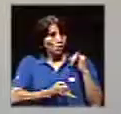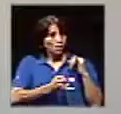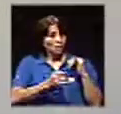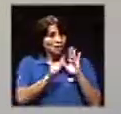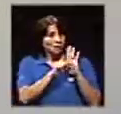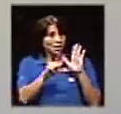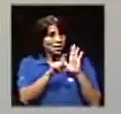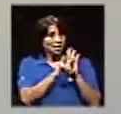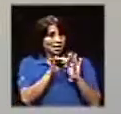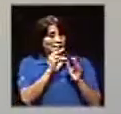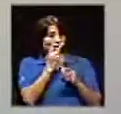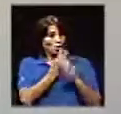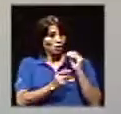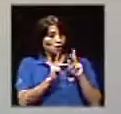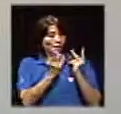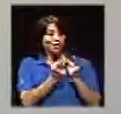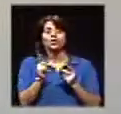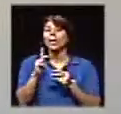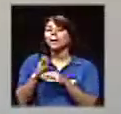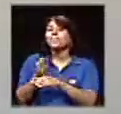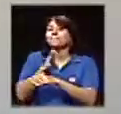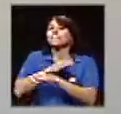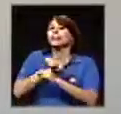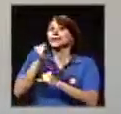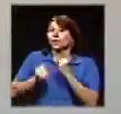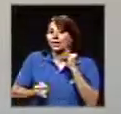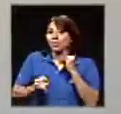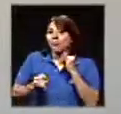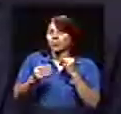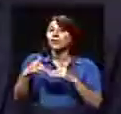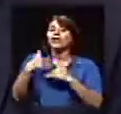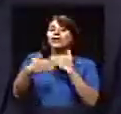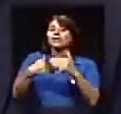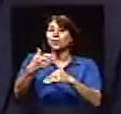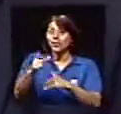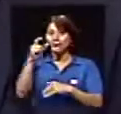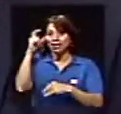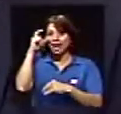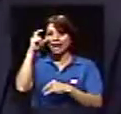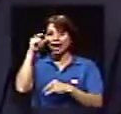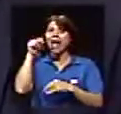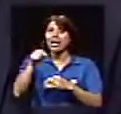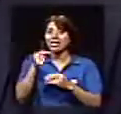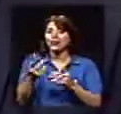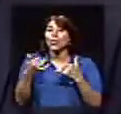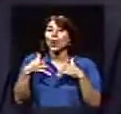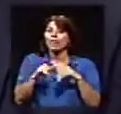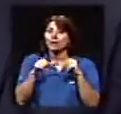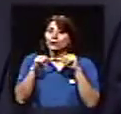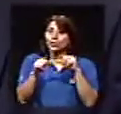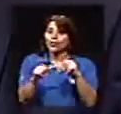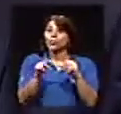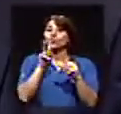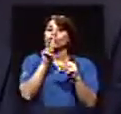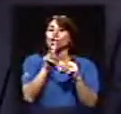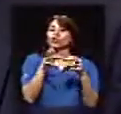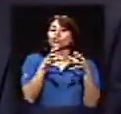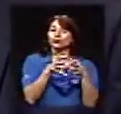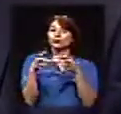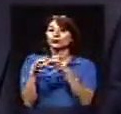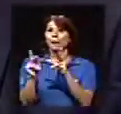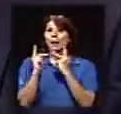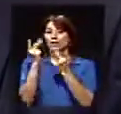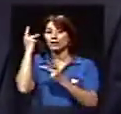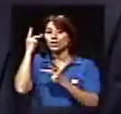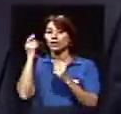La penúltima, okay. Porque después vino la de Miguel Ángel Rodríguez y todavía ahí sí fueron dos partidos fuertes. Pero sí me motiva mucho el hecho de